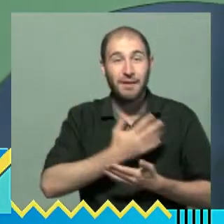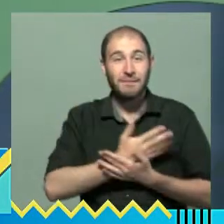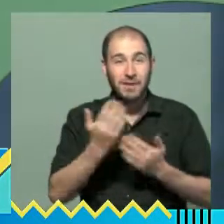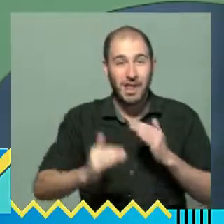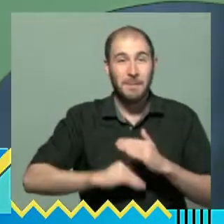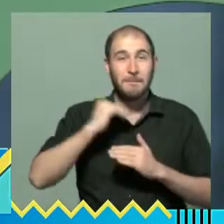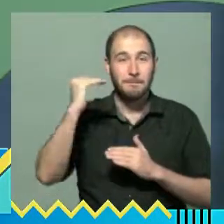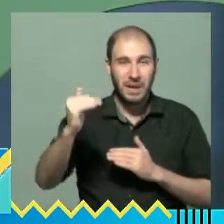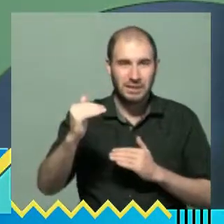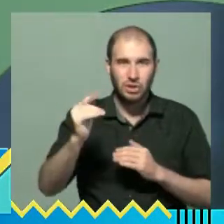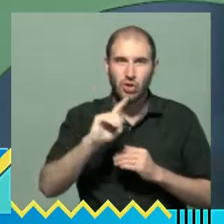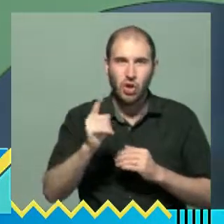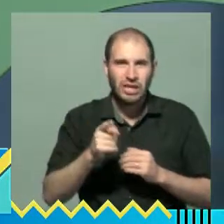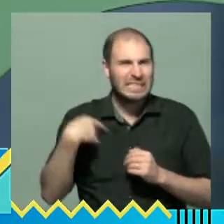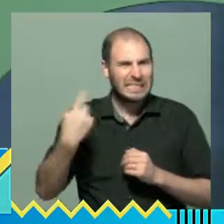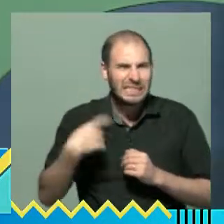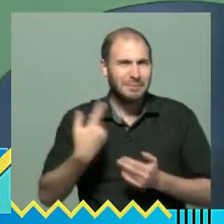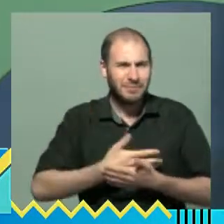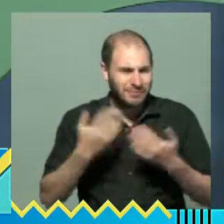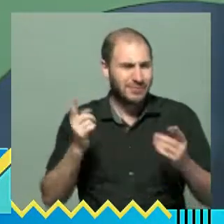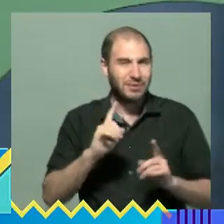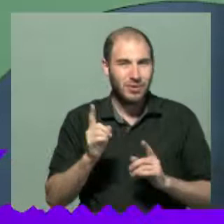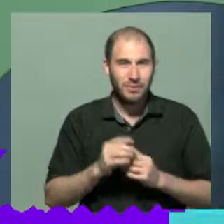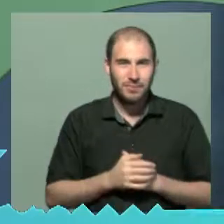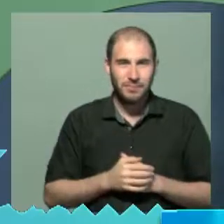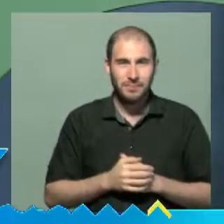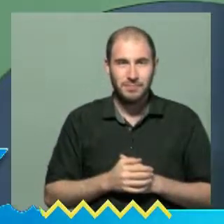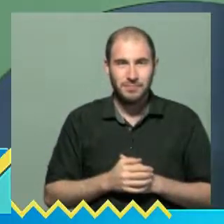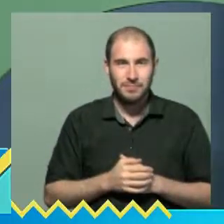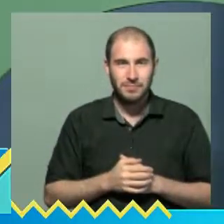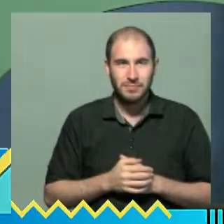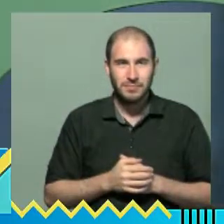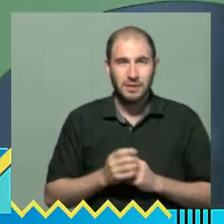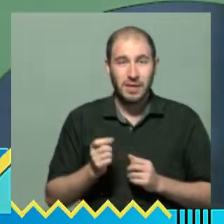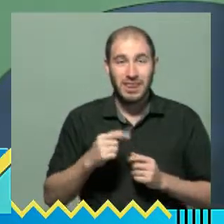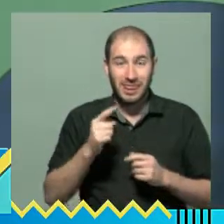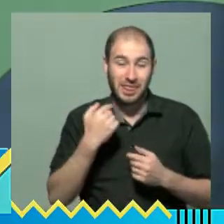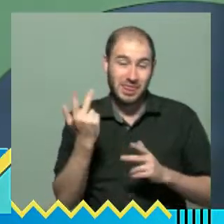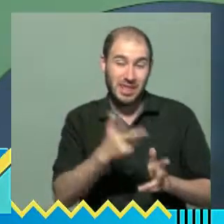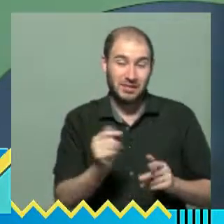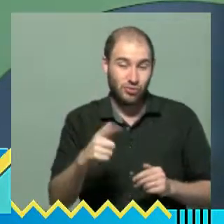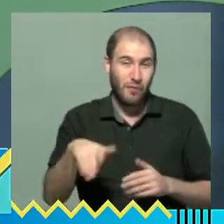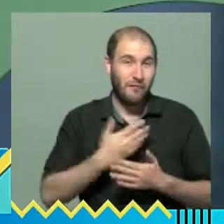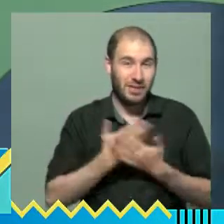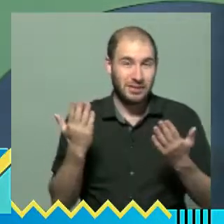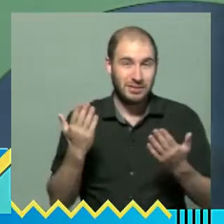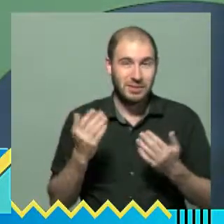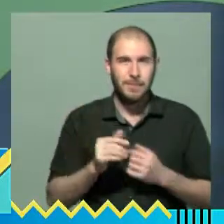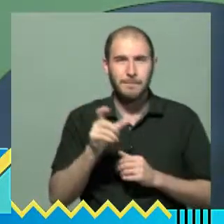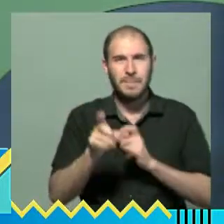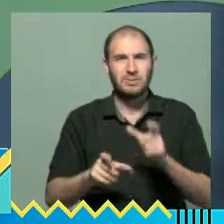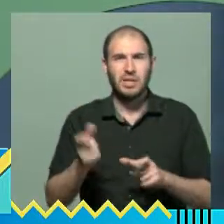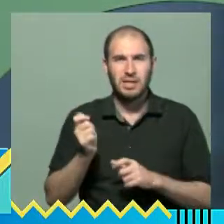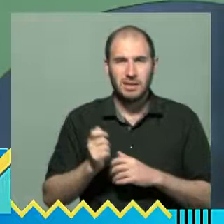que no es que vive todo el tiempo feliz, pero que dice ser feliz, son gente